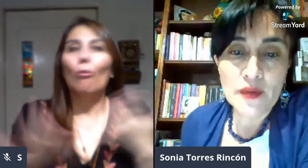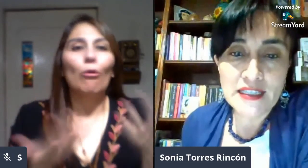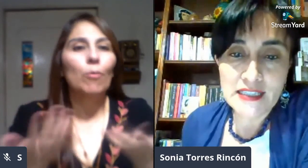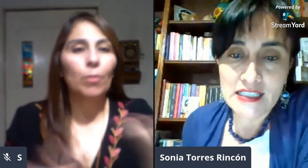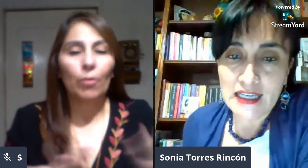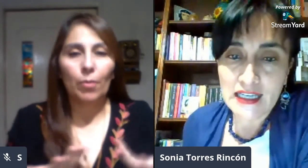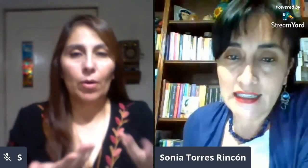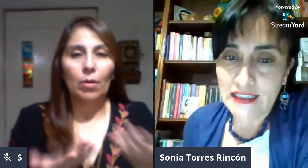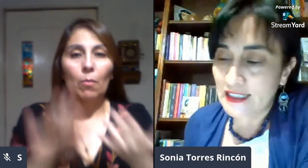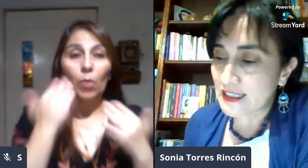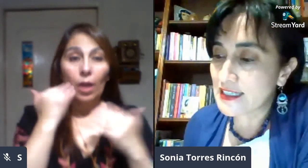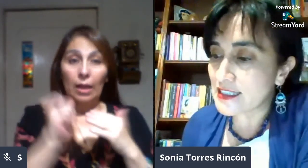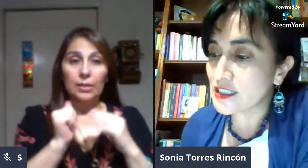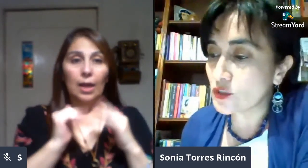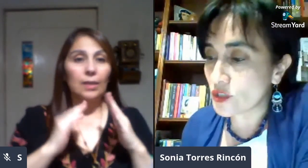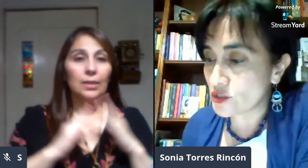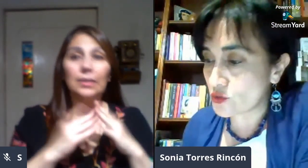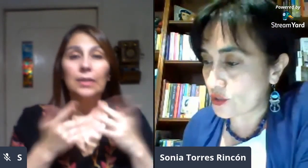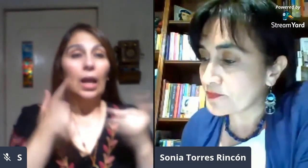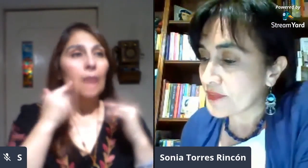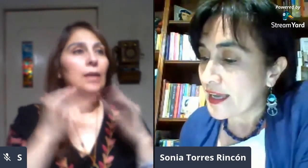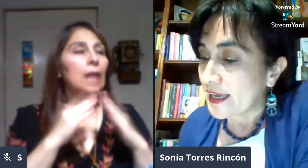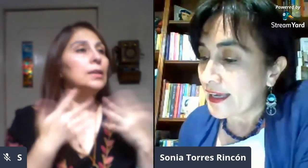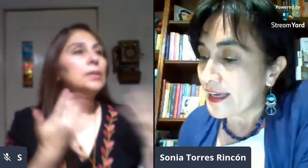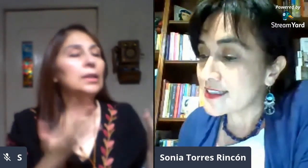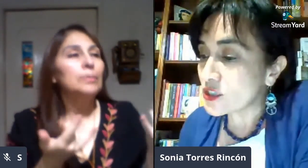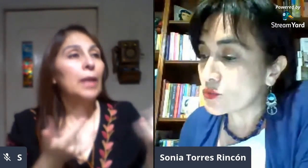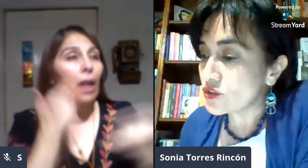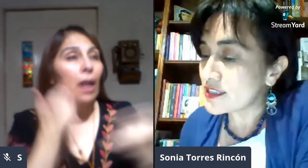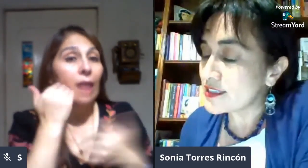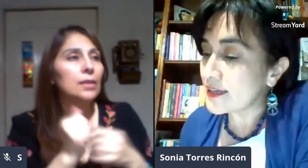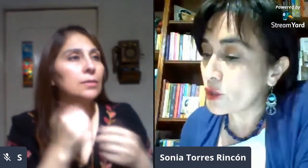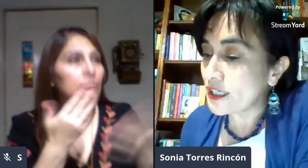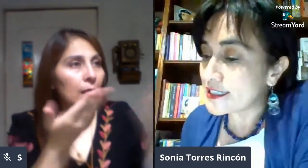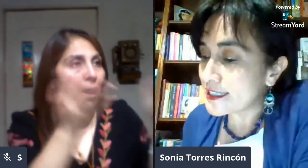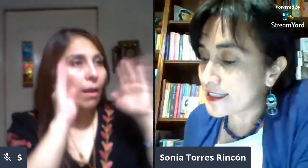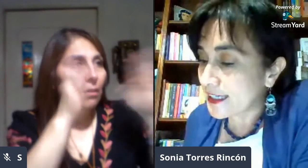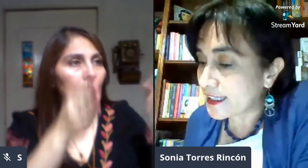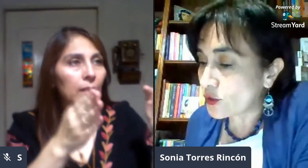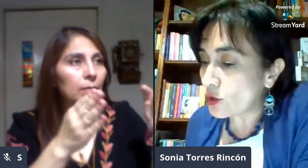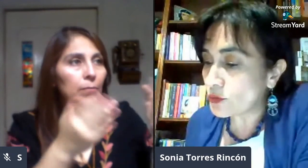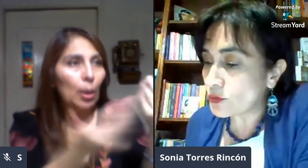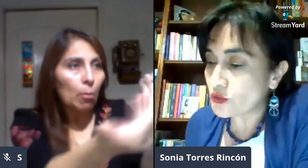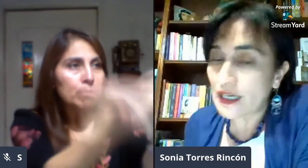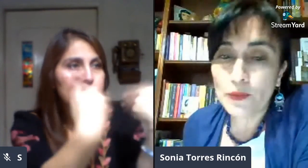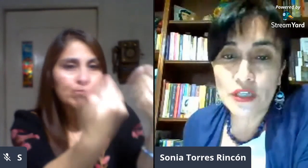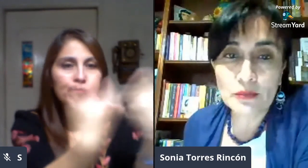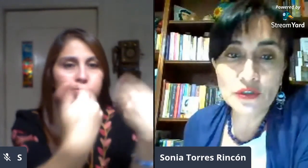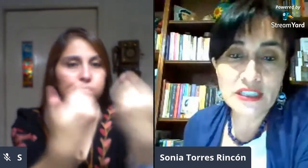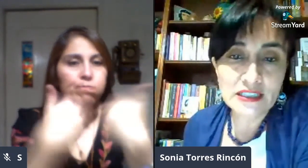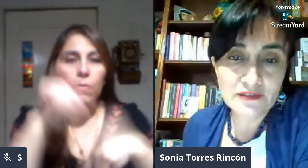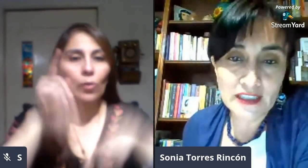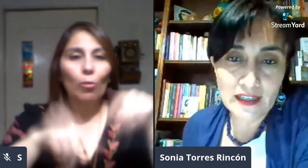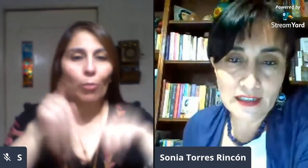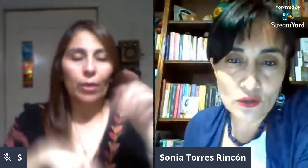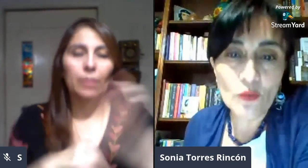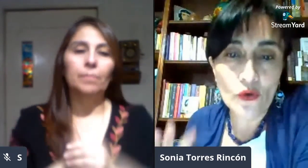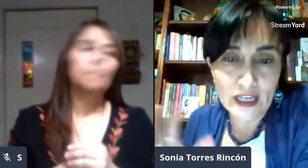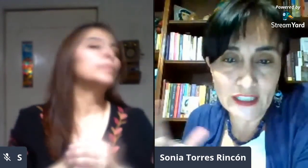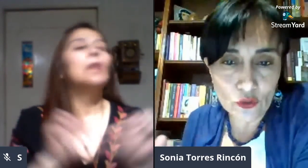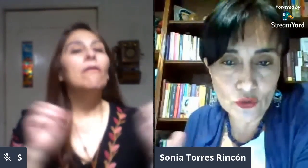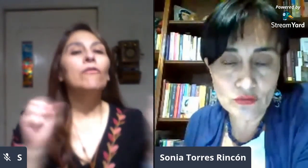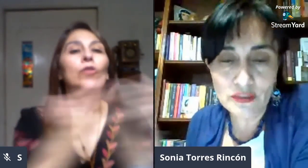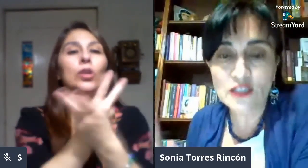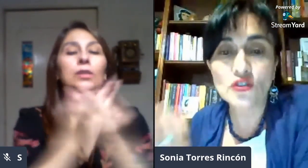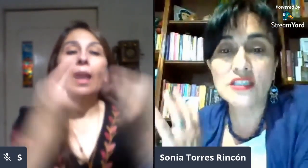allí prestas a atender estas situaciones. Estas situaciones de violencias de género como tal, podríamos identificarlas